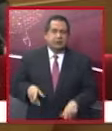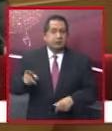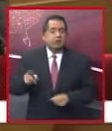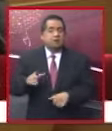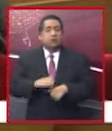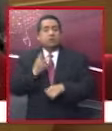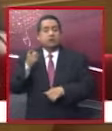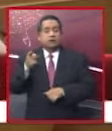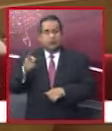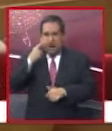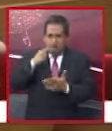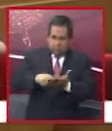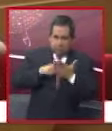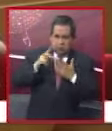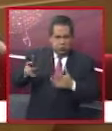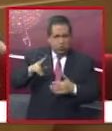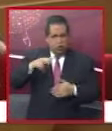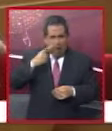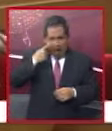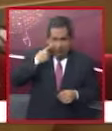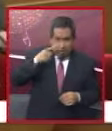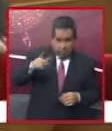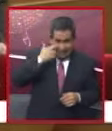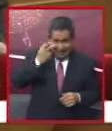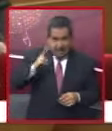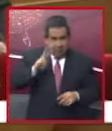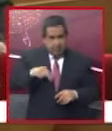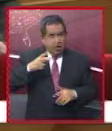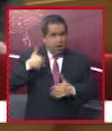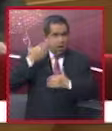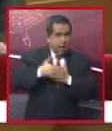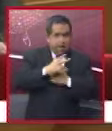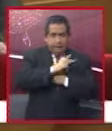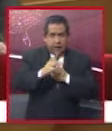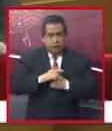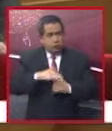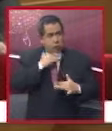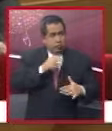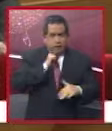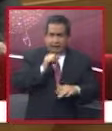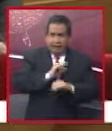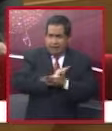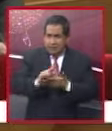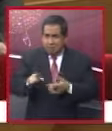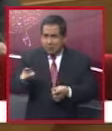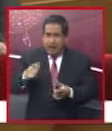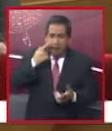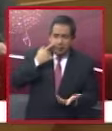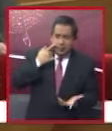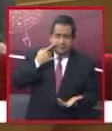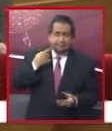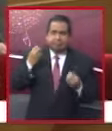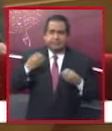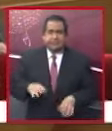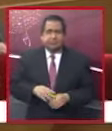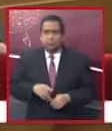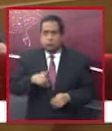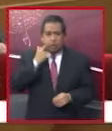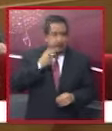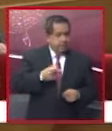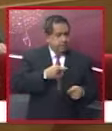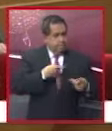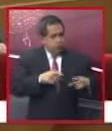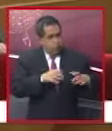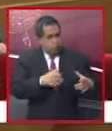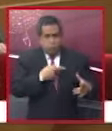que efectivamente quiere un país sin corrupción, sin pobreza, sin